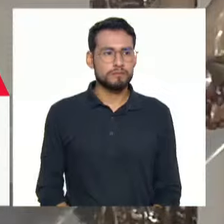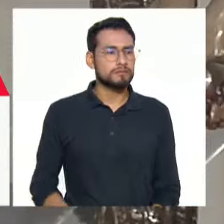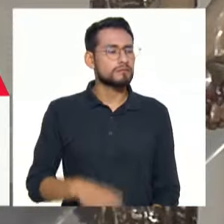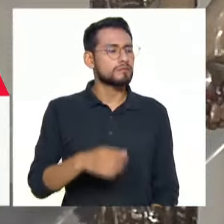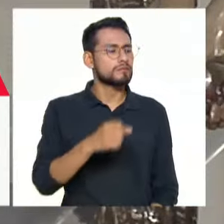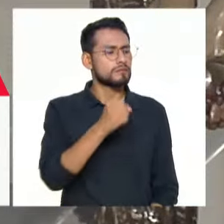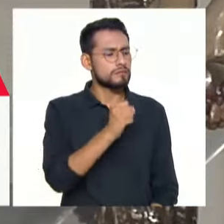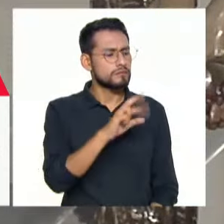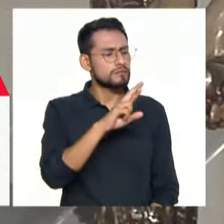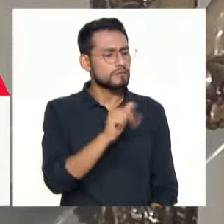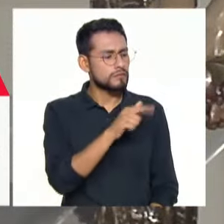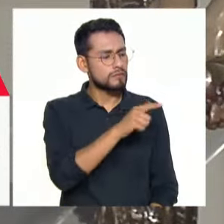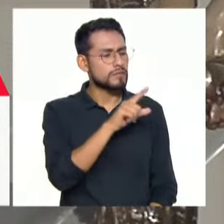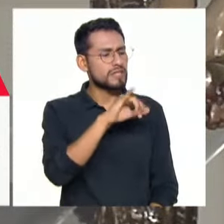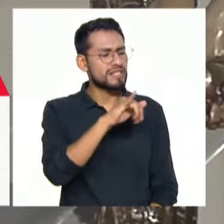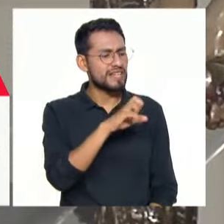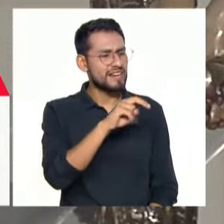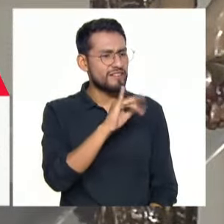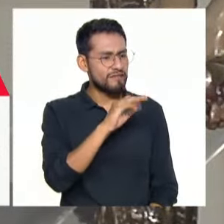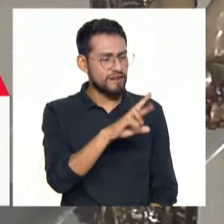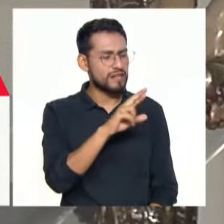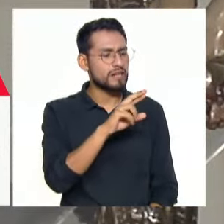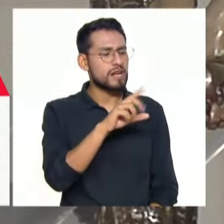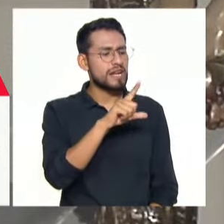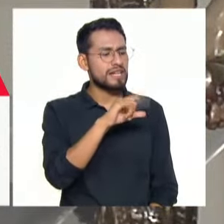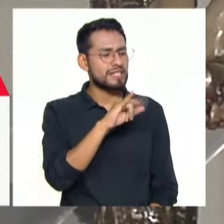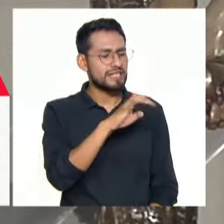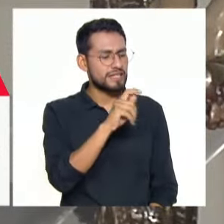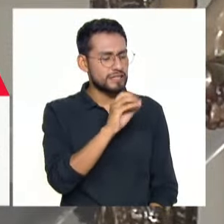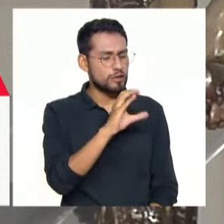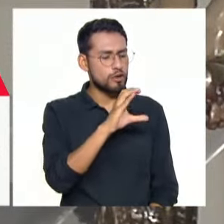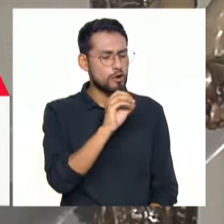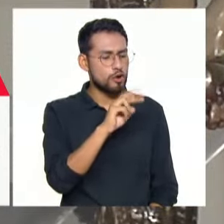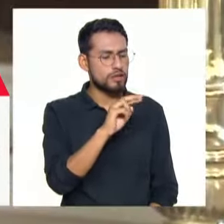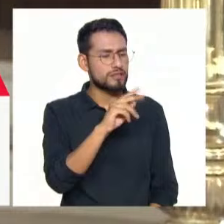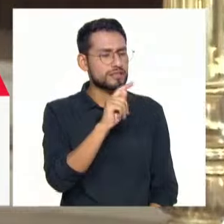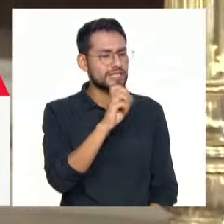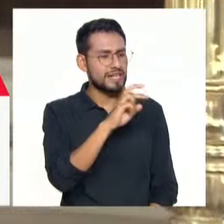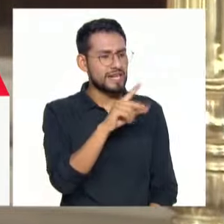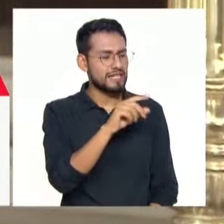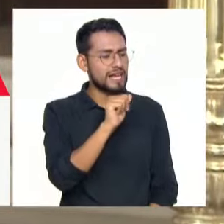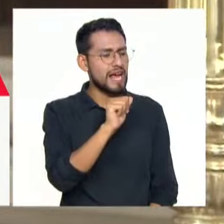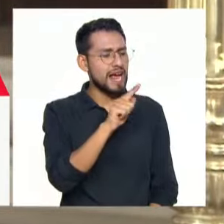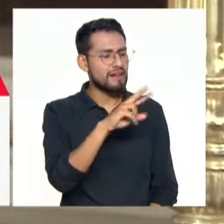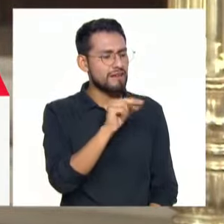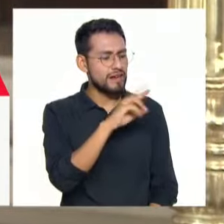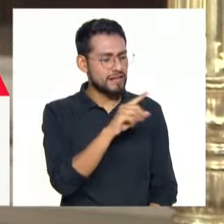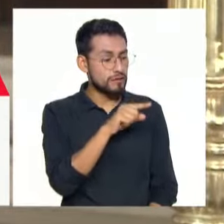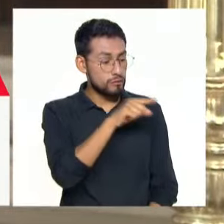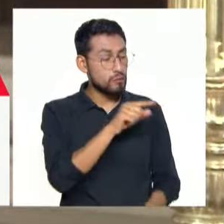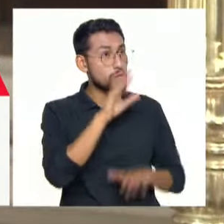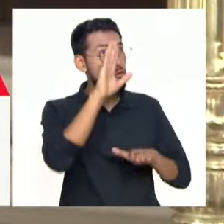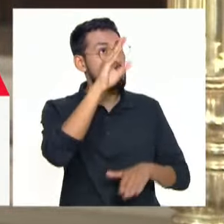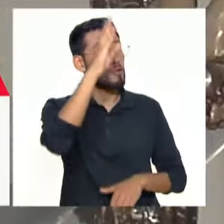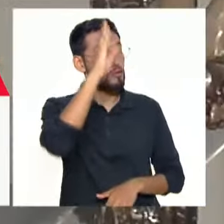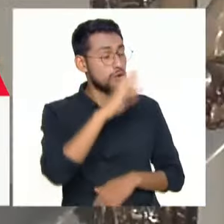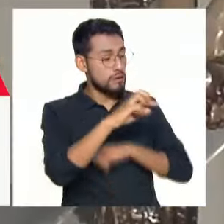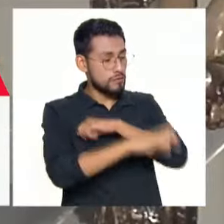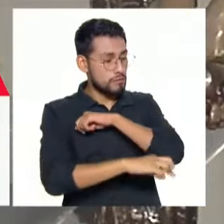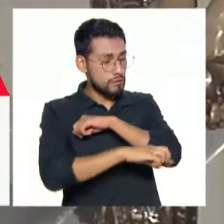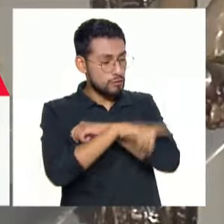Señora Jennifer Lissetti Contreras Álvarez, ¿jura usted por Dios y la patria